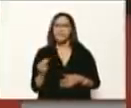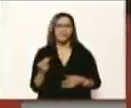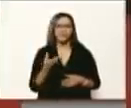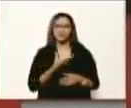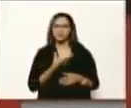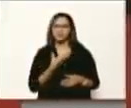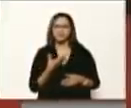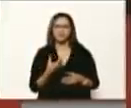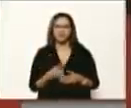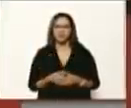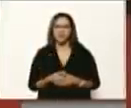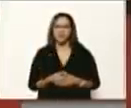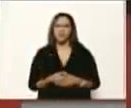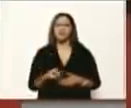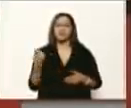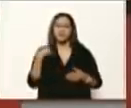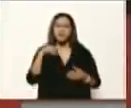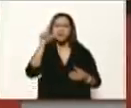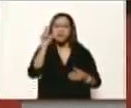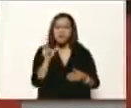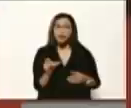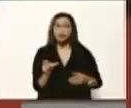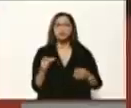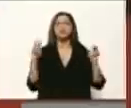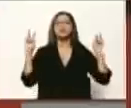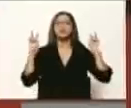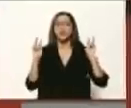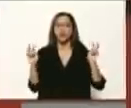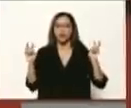ni legisladores. Es gente nueva.